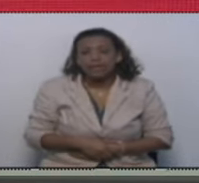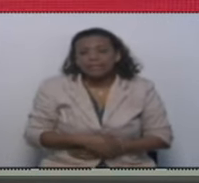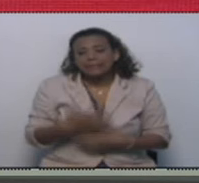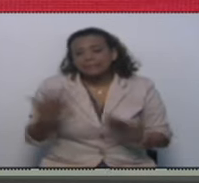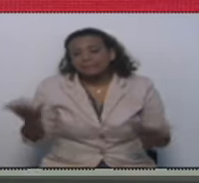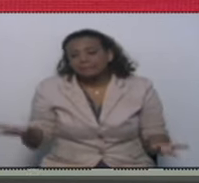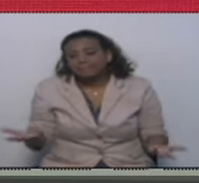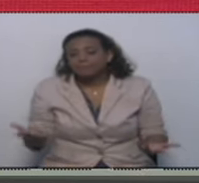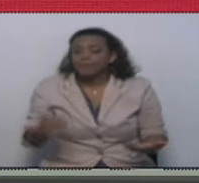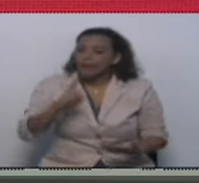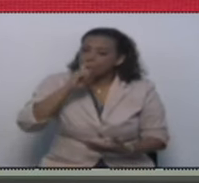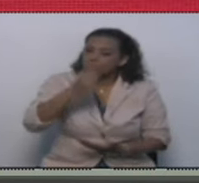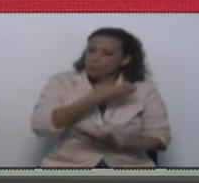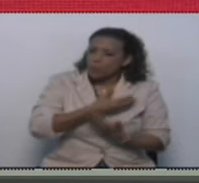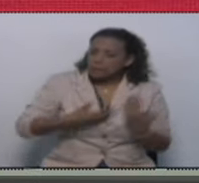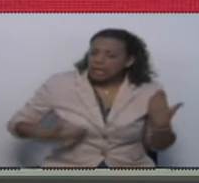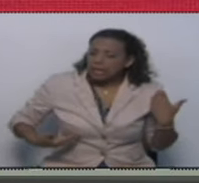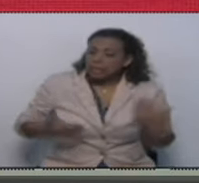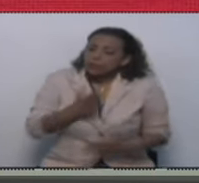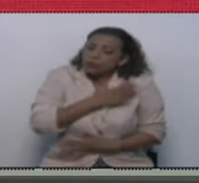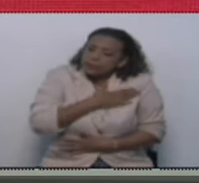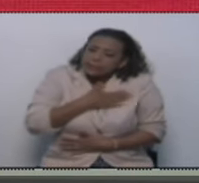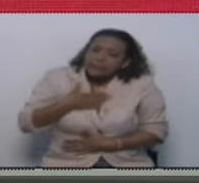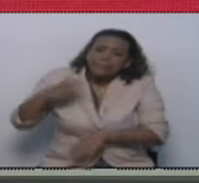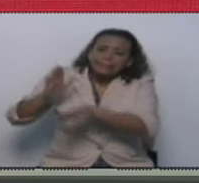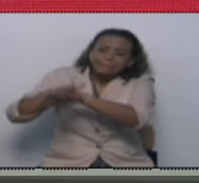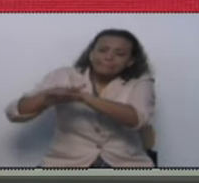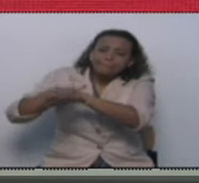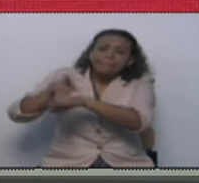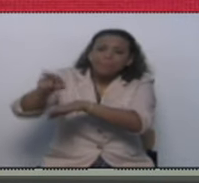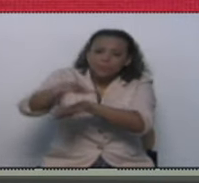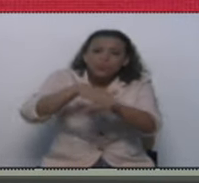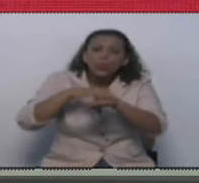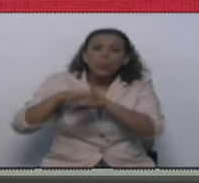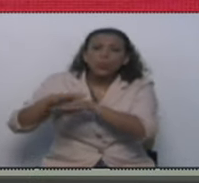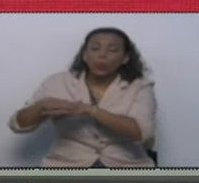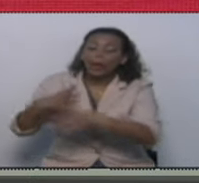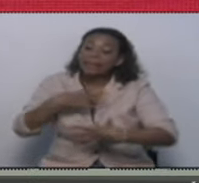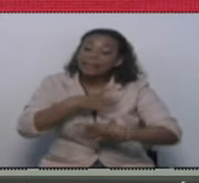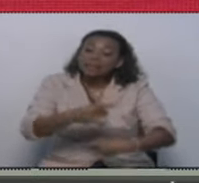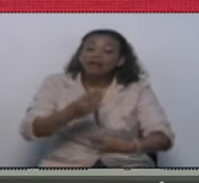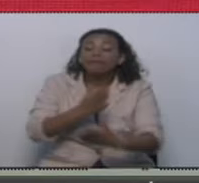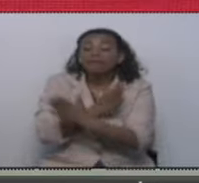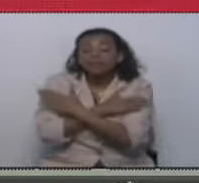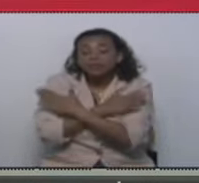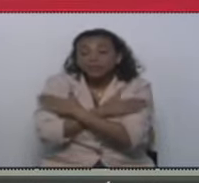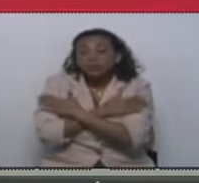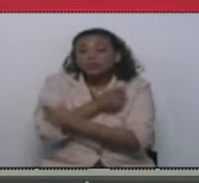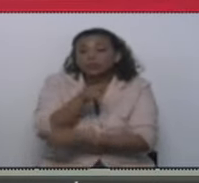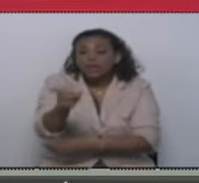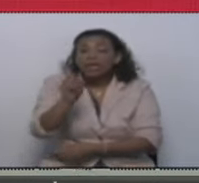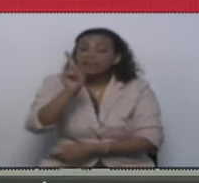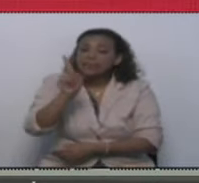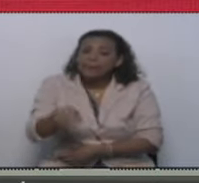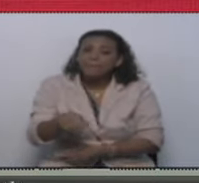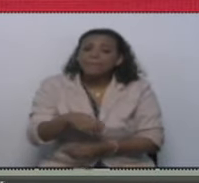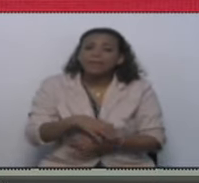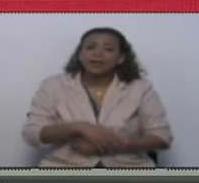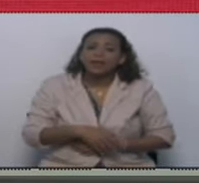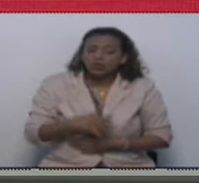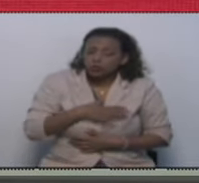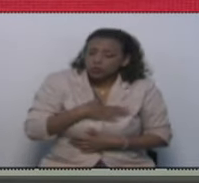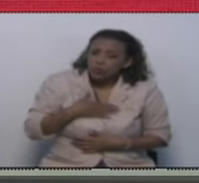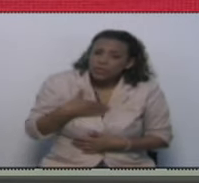Entonces, señor presidente, yo quiero regresar a la iniciativa y también yo